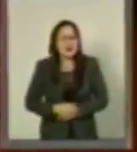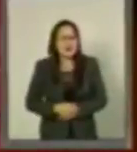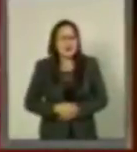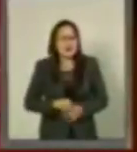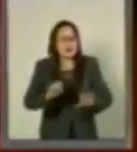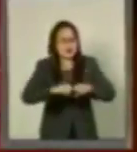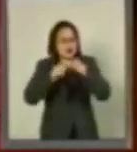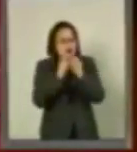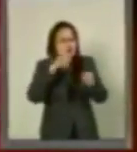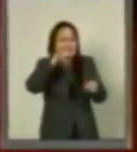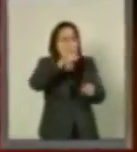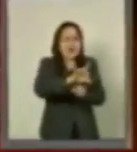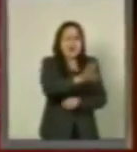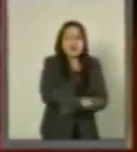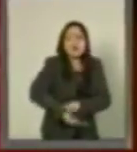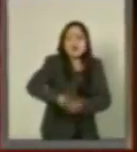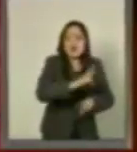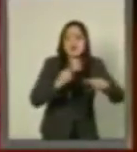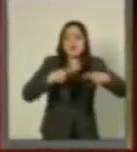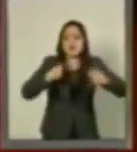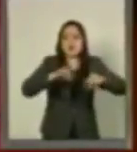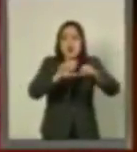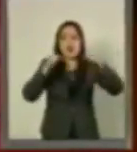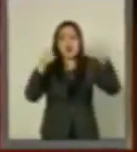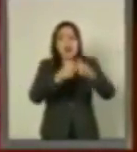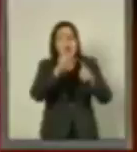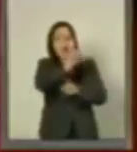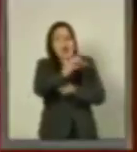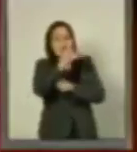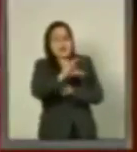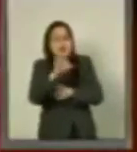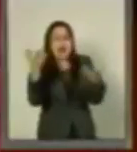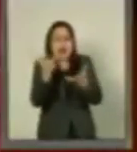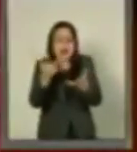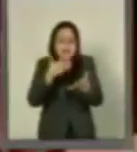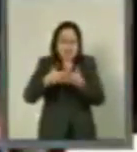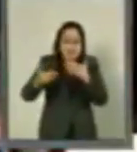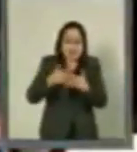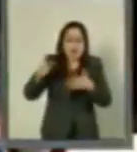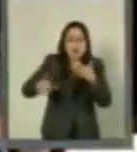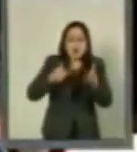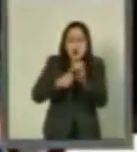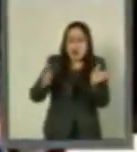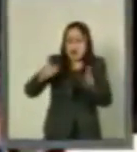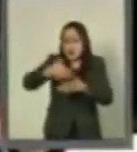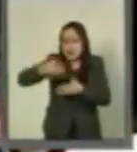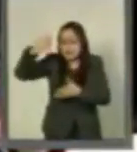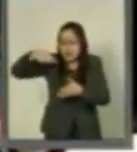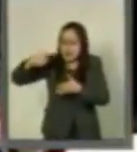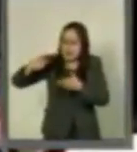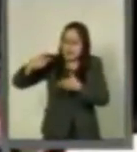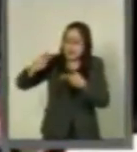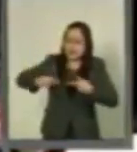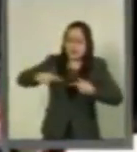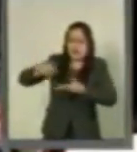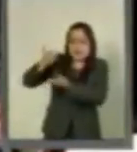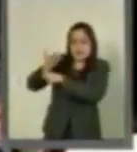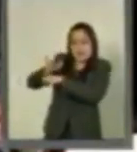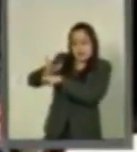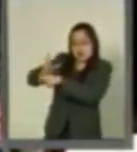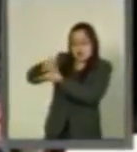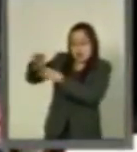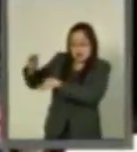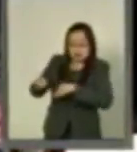sociedad civil que ayuda con centros para los expulsados de Estados Unidos, estos